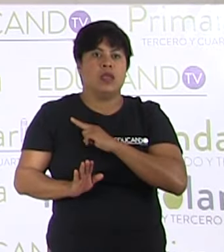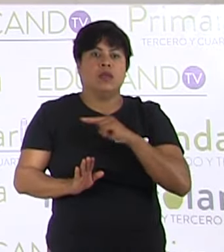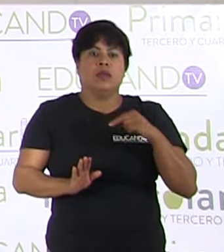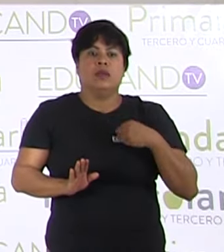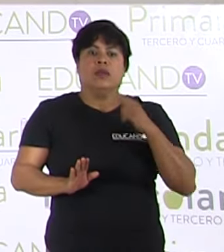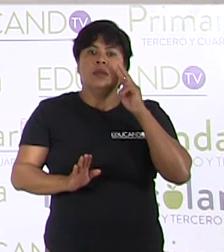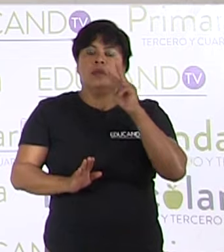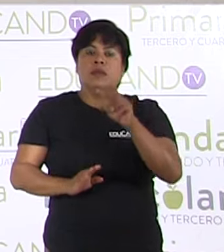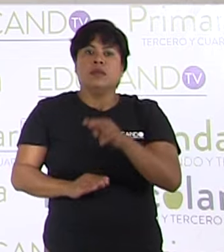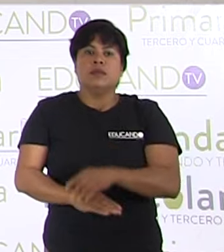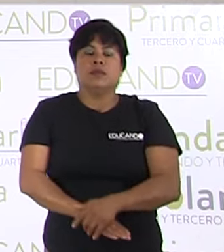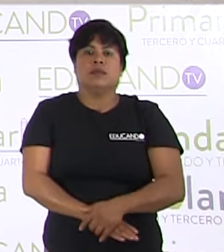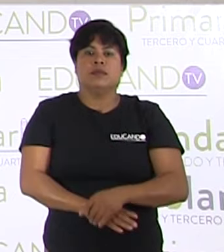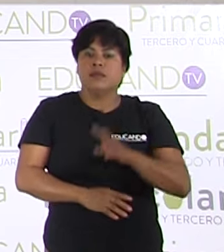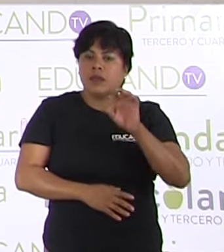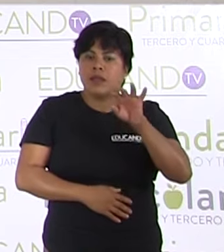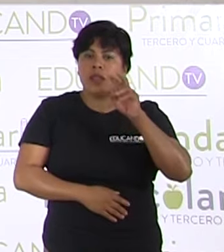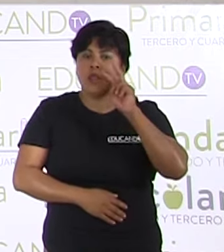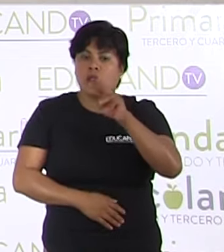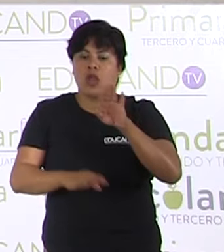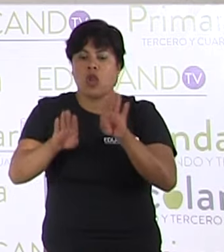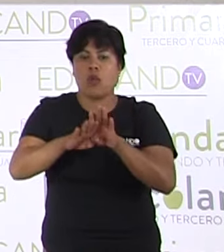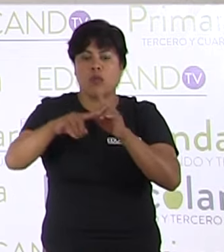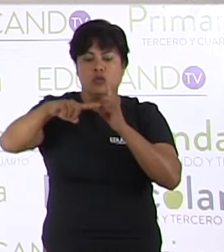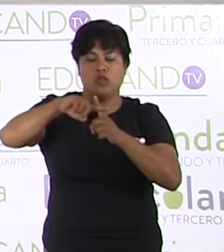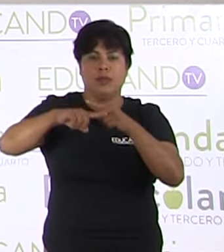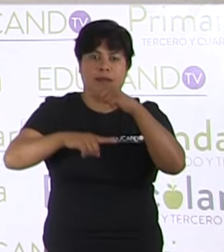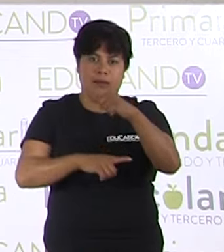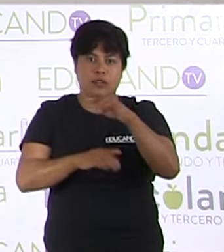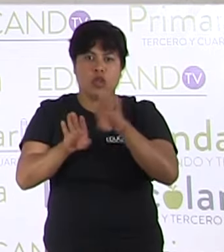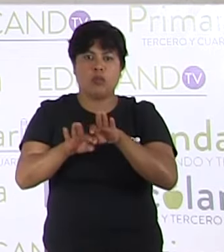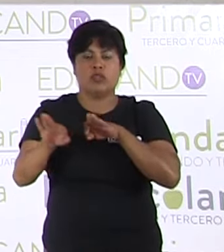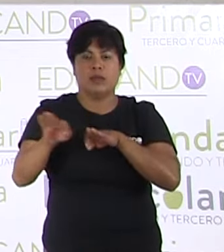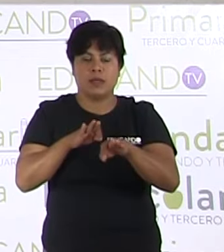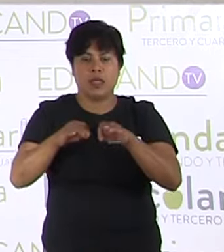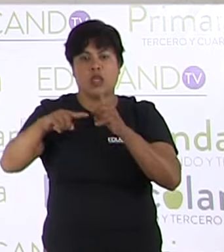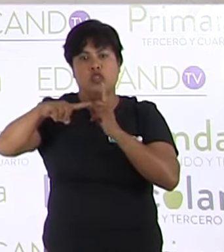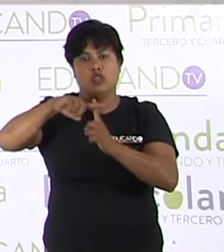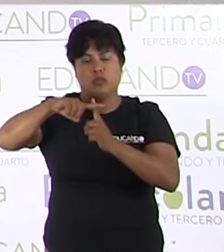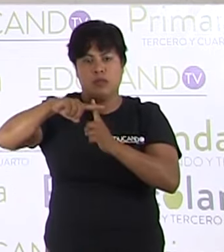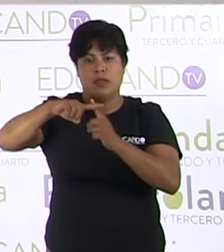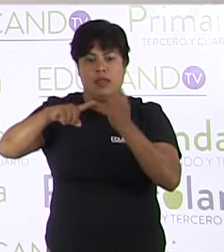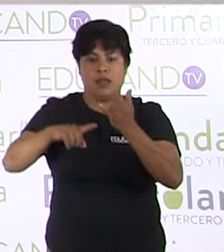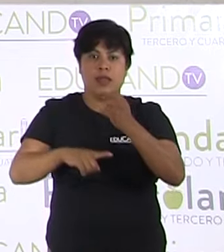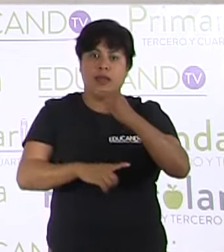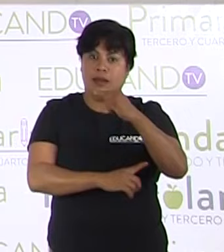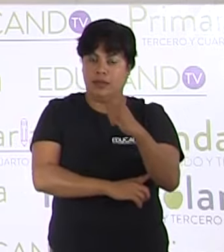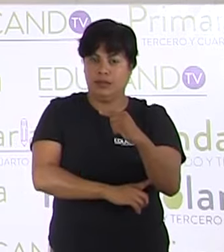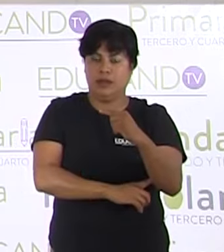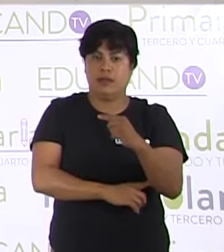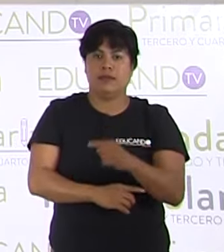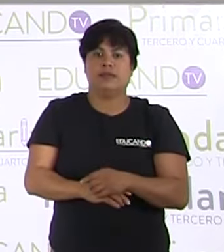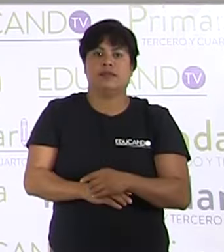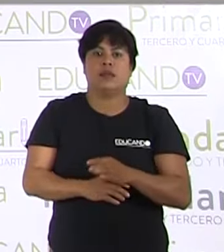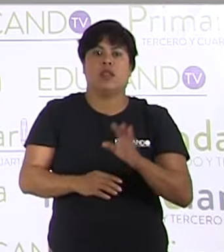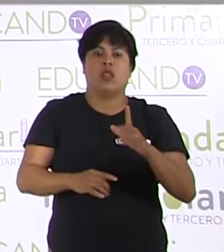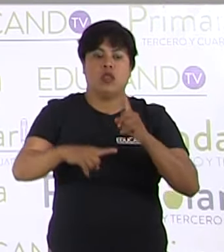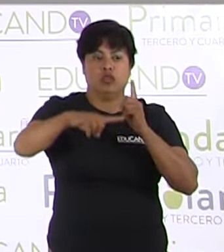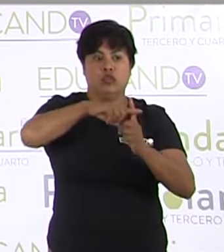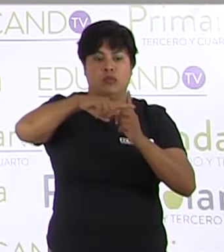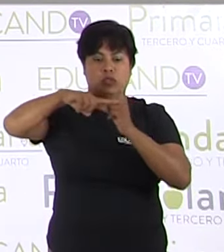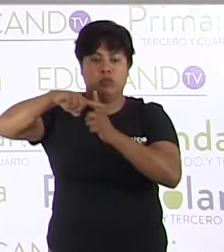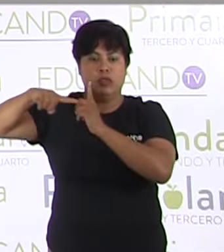eem analizar en suma y resta Cómo se trabaja en suma y resta Recuerden que al sumar o